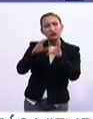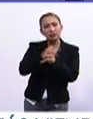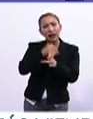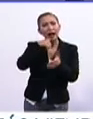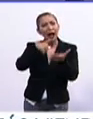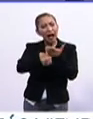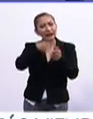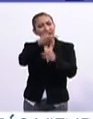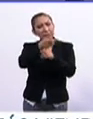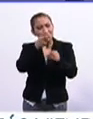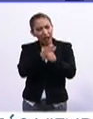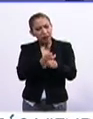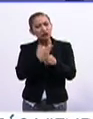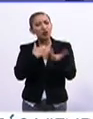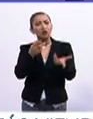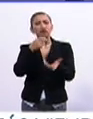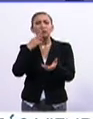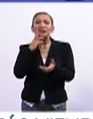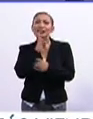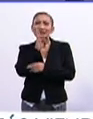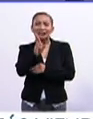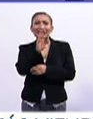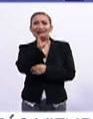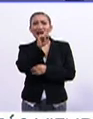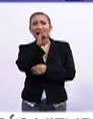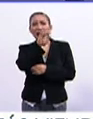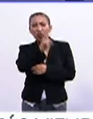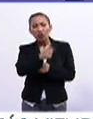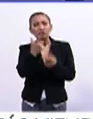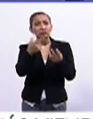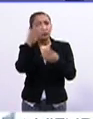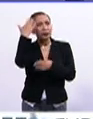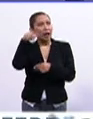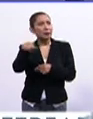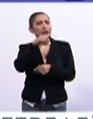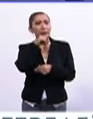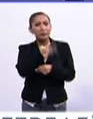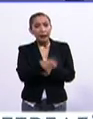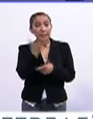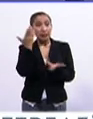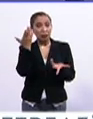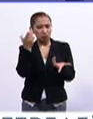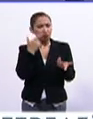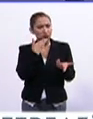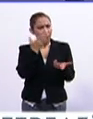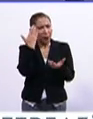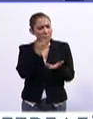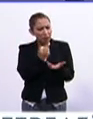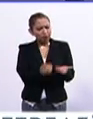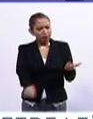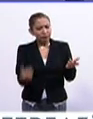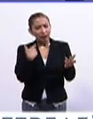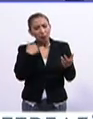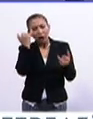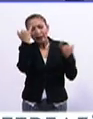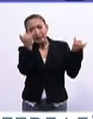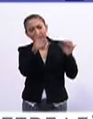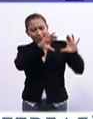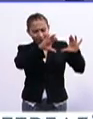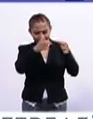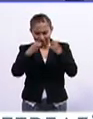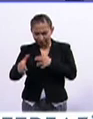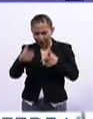cartas, invitaciones, recados, etcétera. Saben y dominan ideas que incorporan